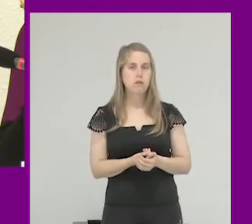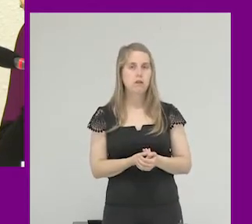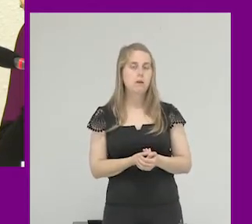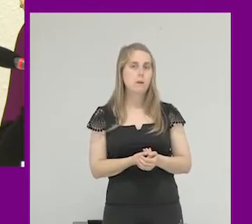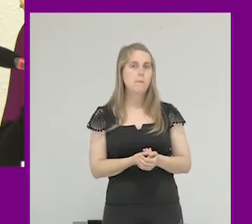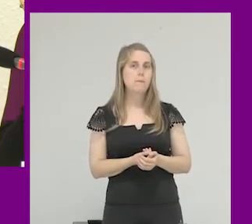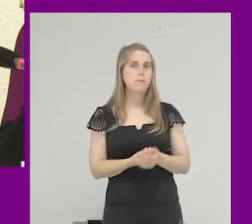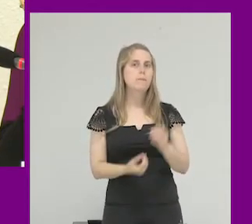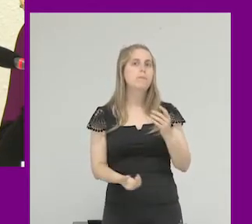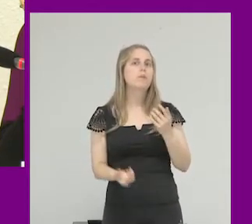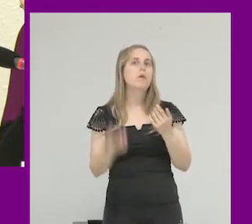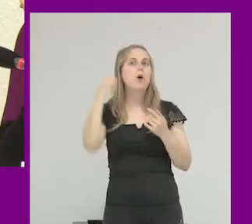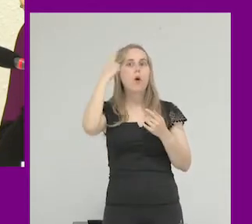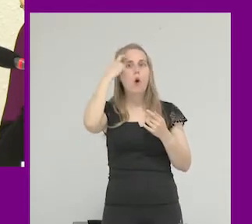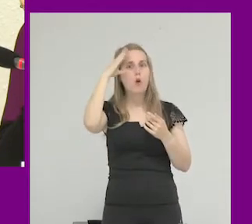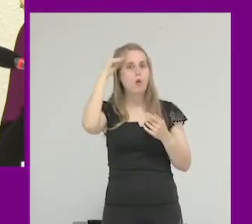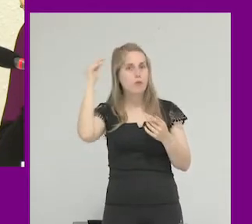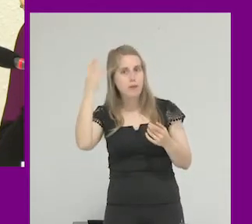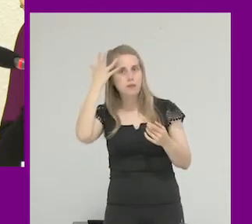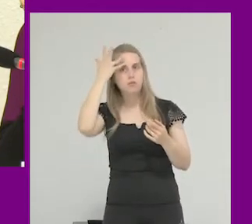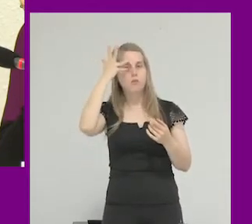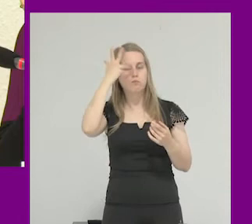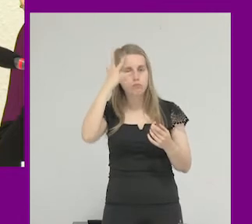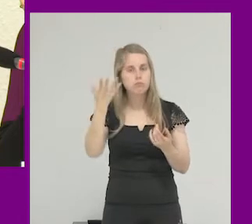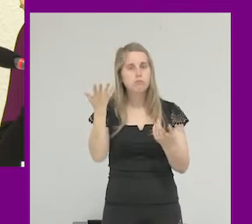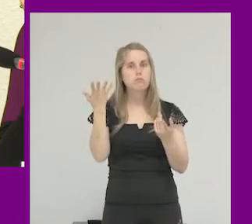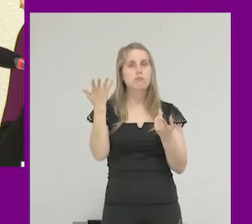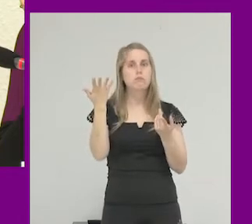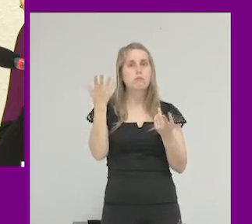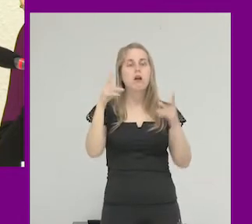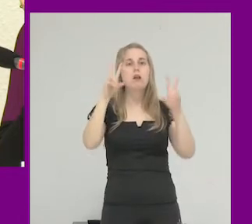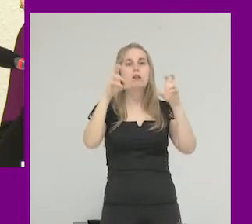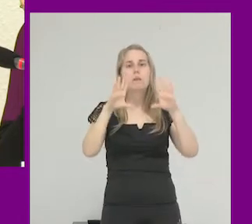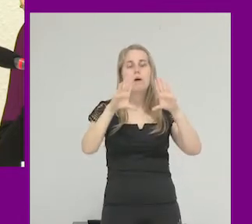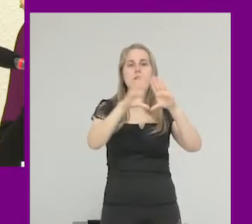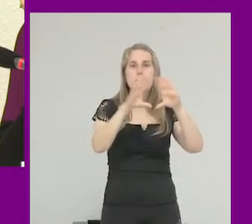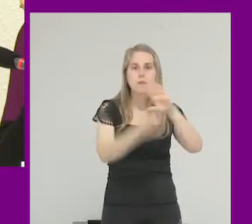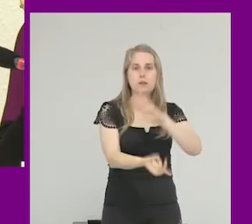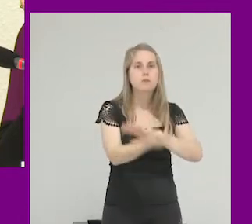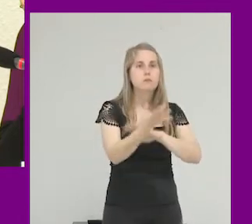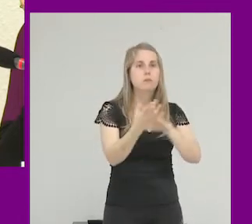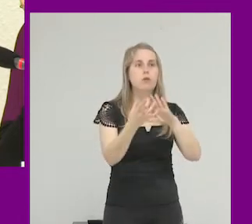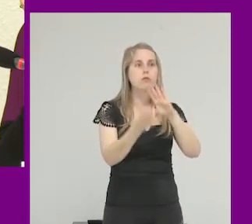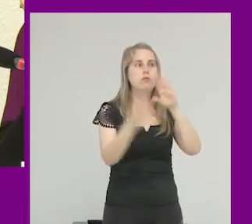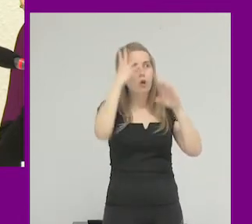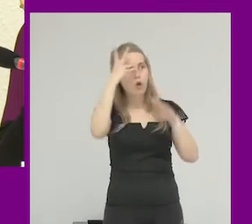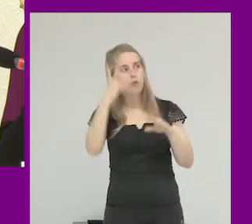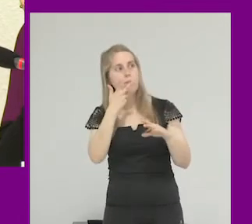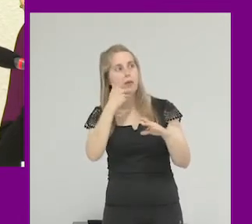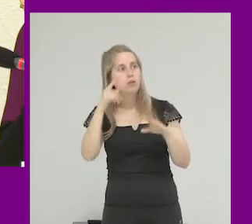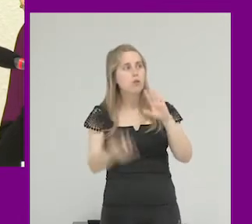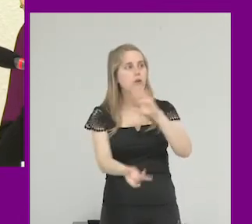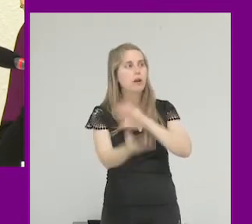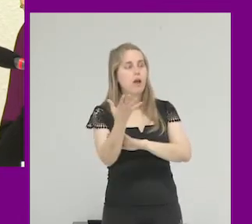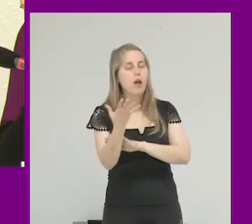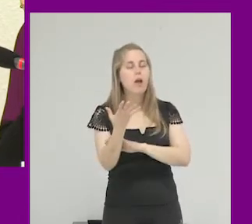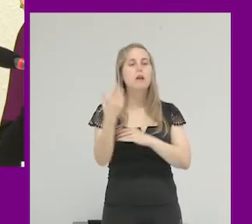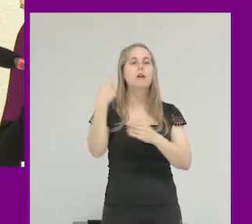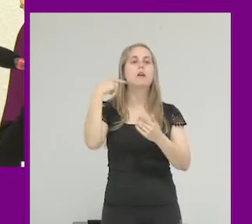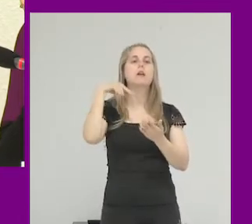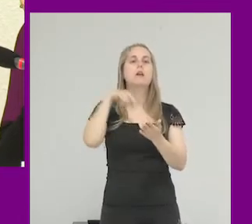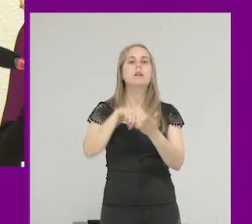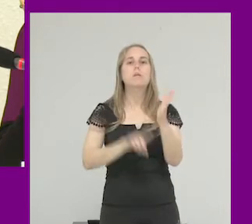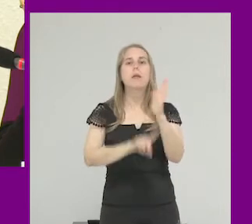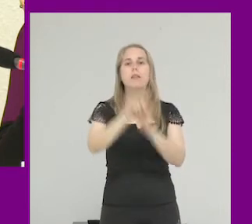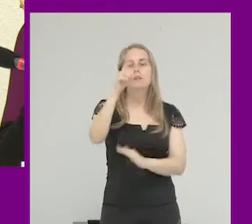Se ha creado conocimiento, el feminismo ha creado conocimiento y ha desarrollado conocimiento de